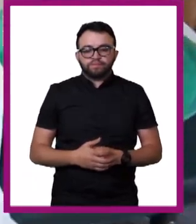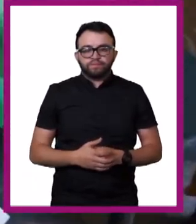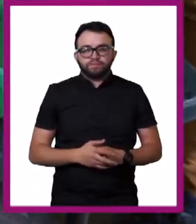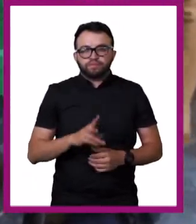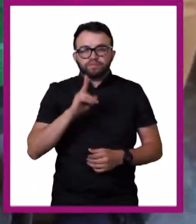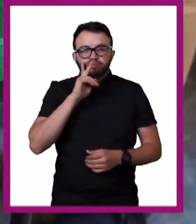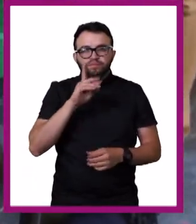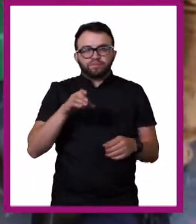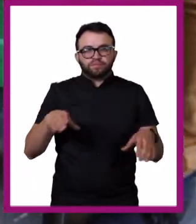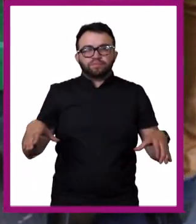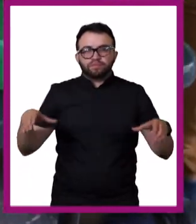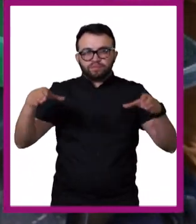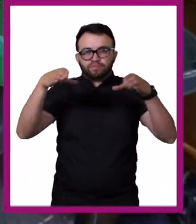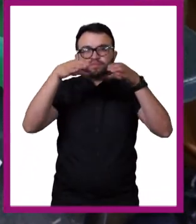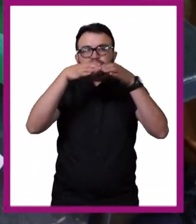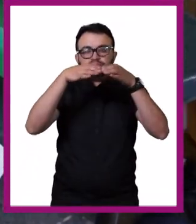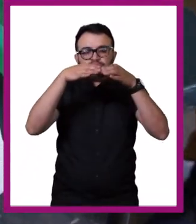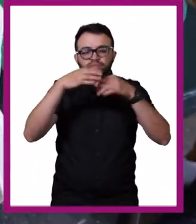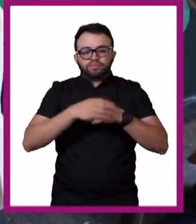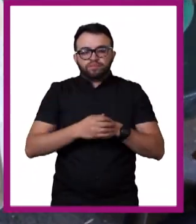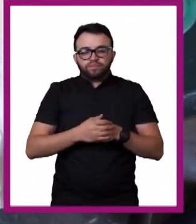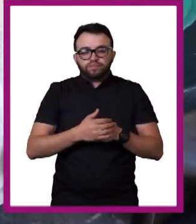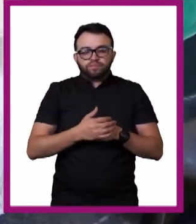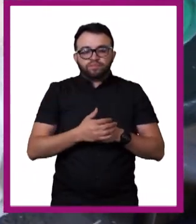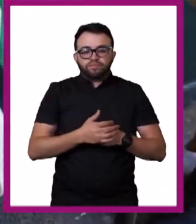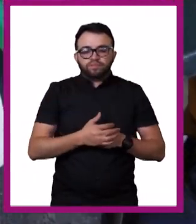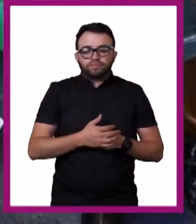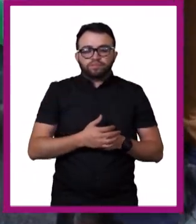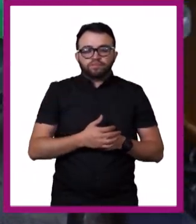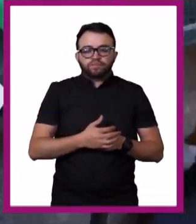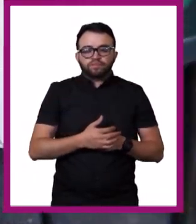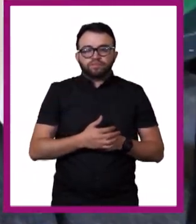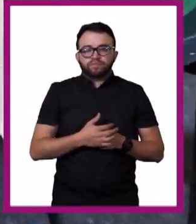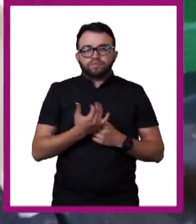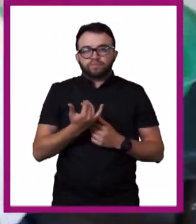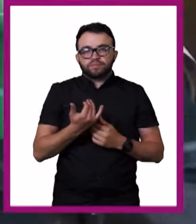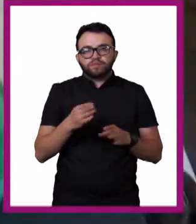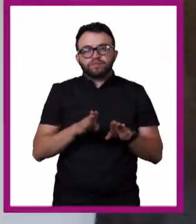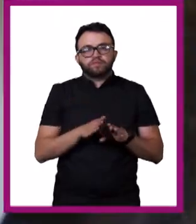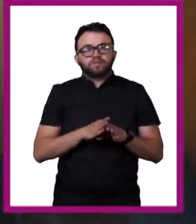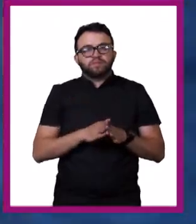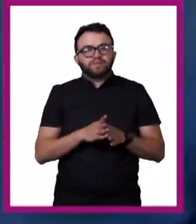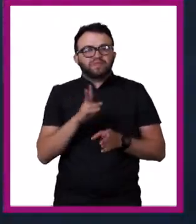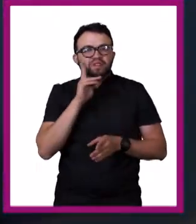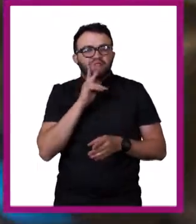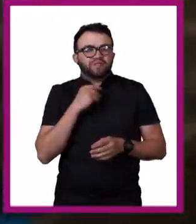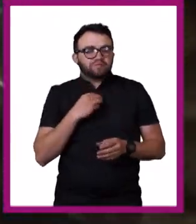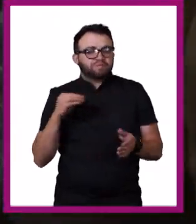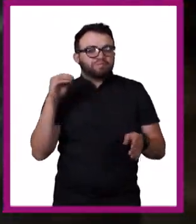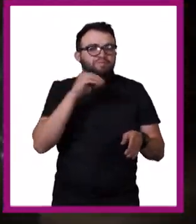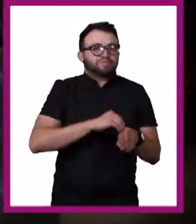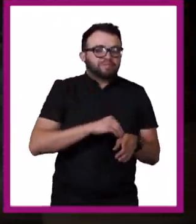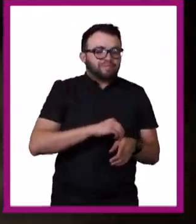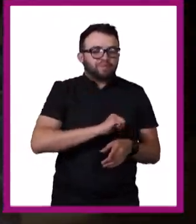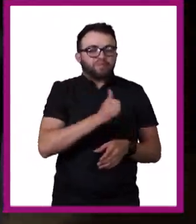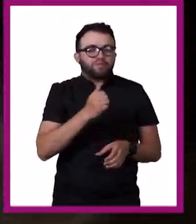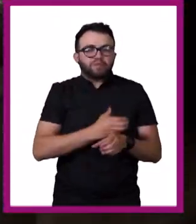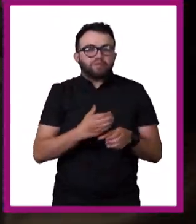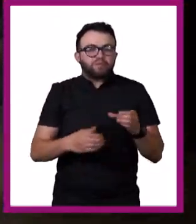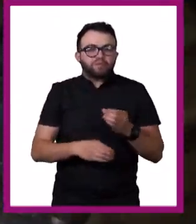Hacemos la pirámide y por supuesto que le vamos a inventar cualquier cosa.